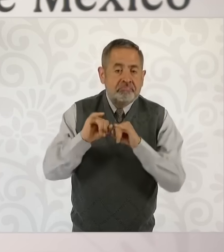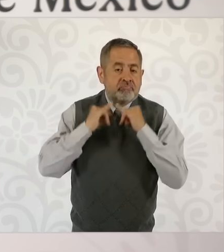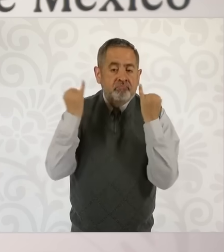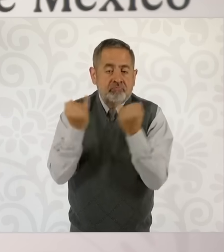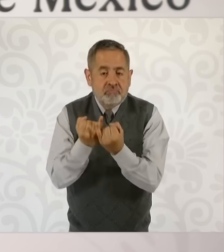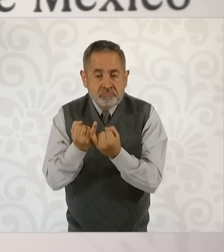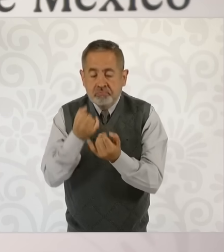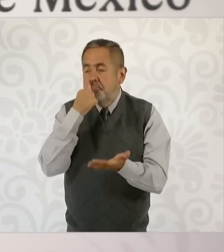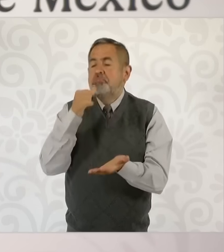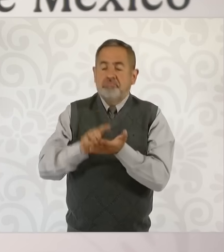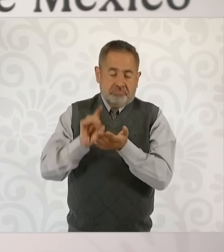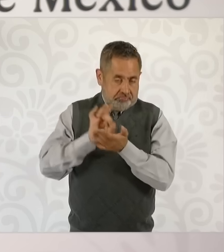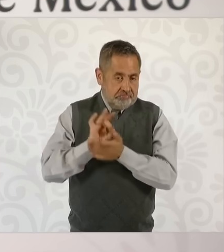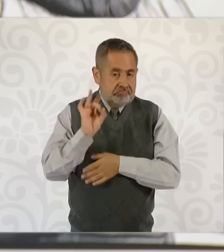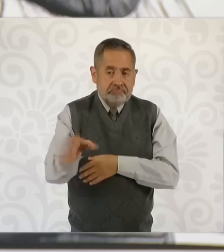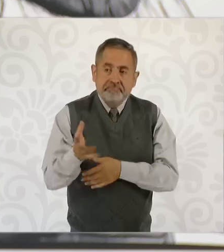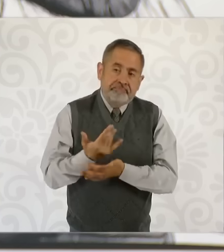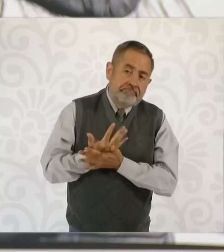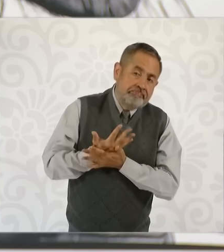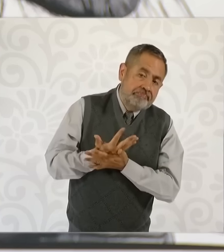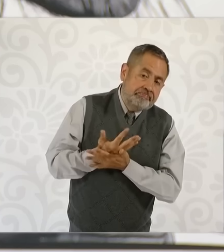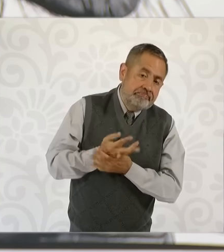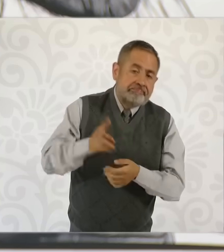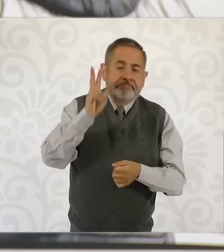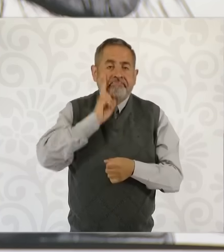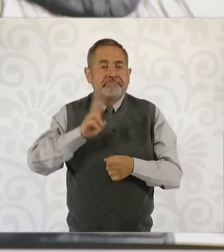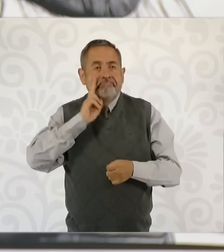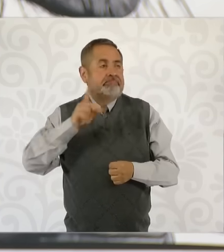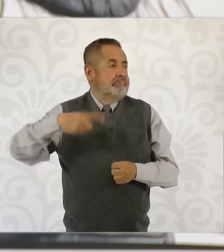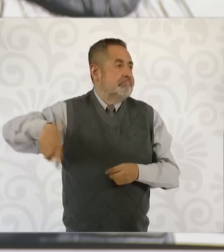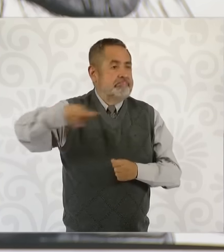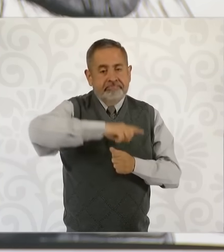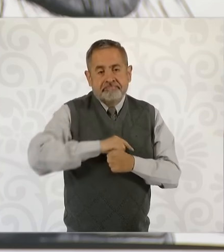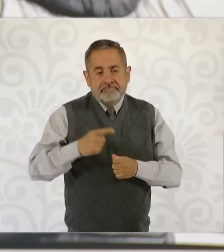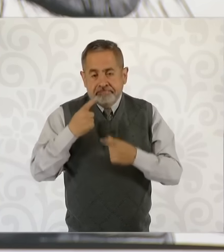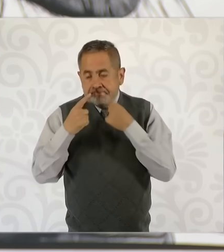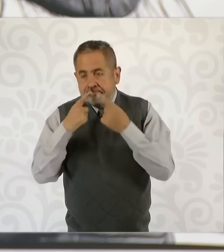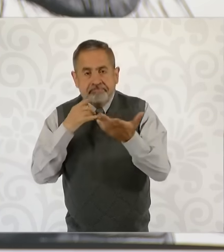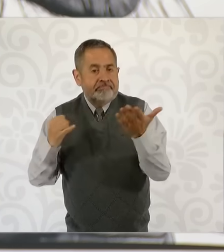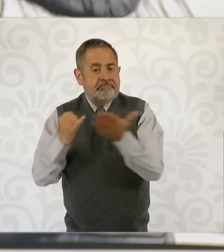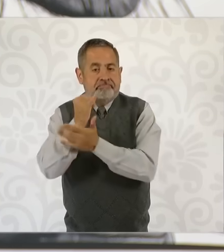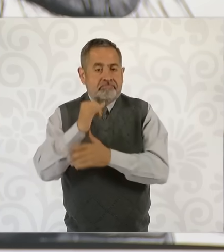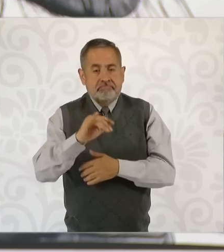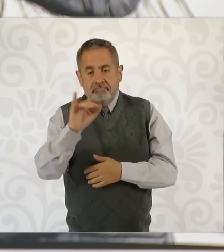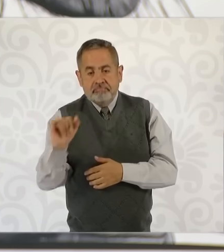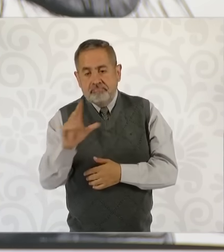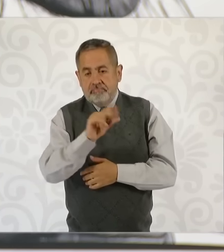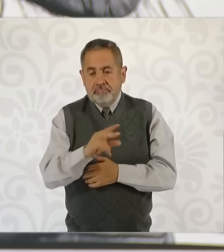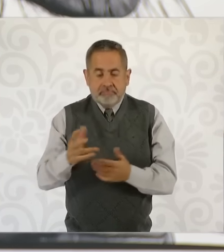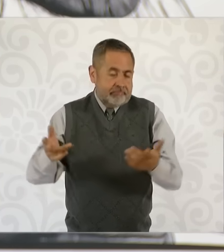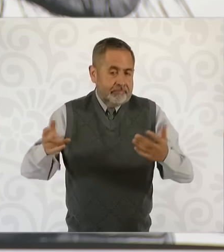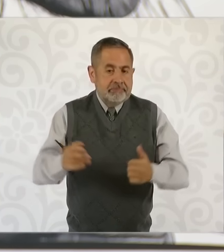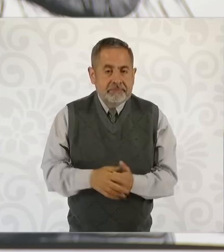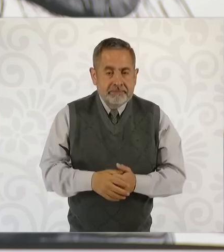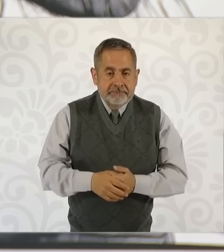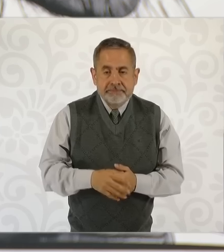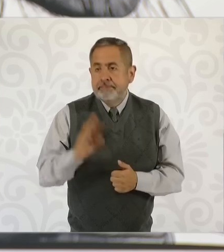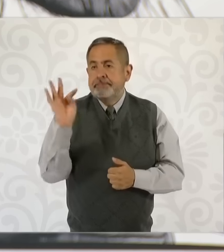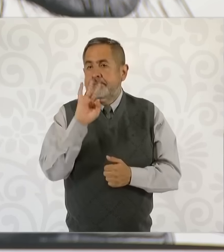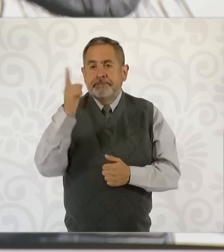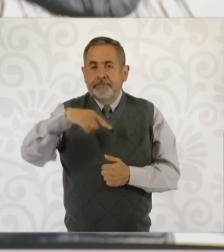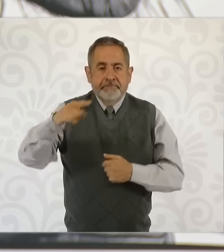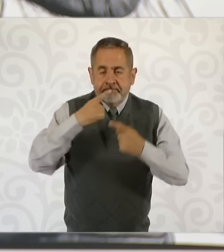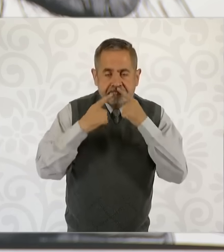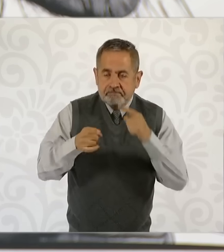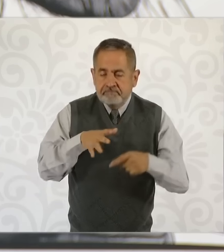Ya lo tienen por escrito, tienen que tomar ellos la decisión de si van a dialogar o no. Porque si deciden no